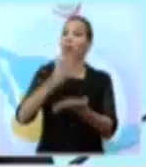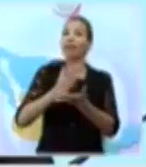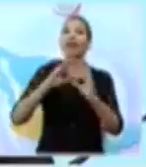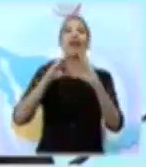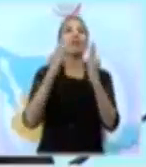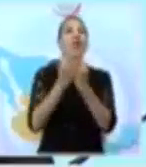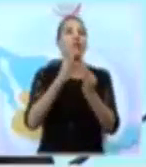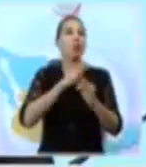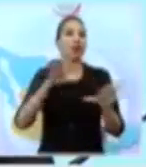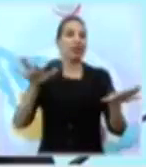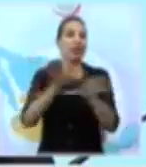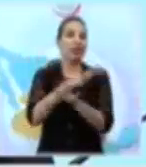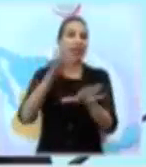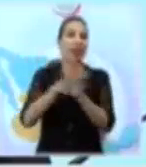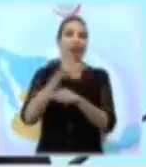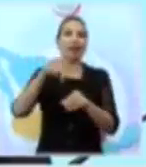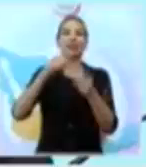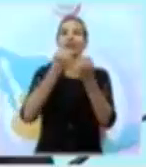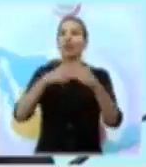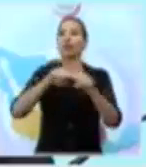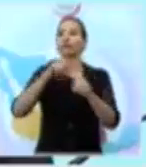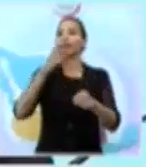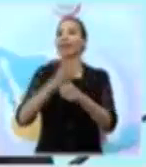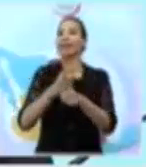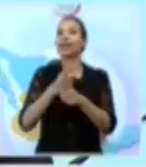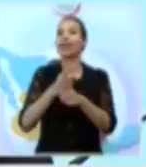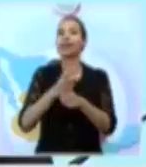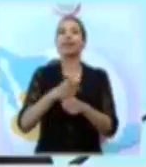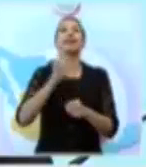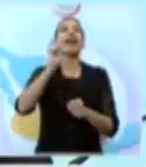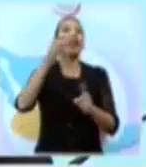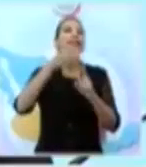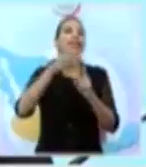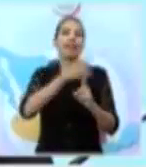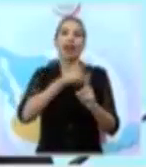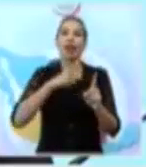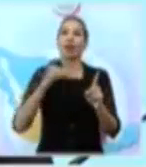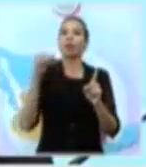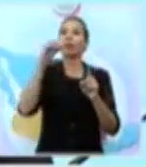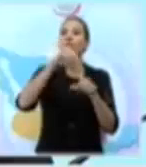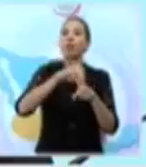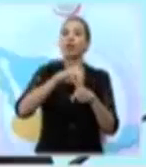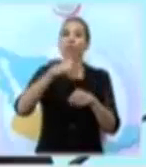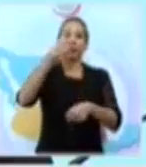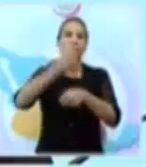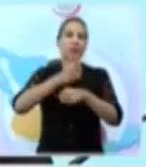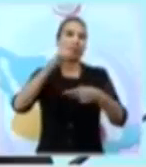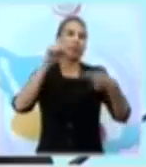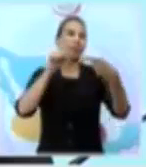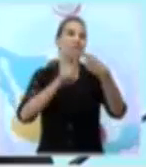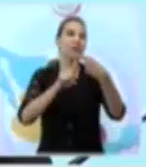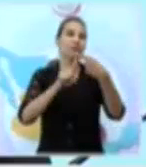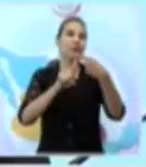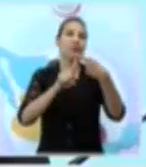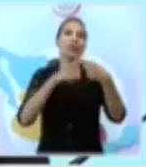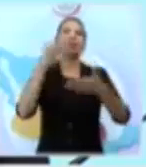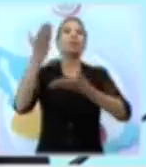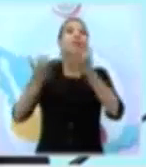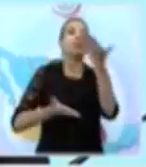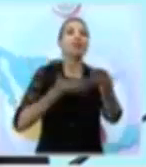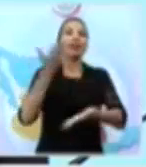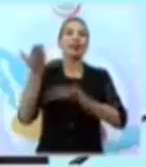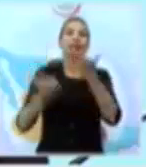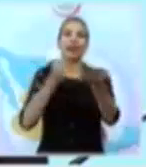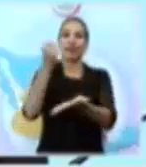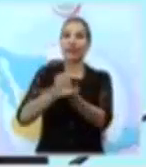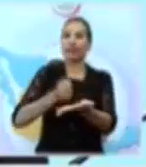de reconstruir el tejido social consiste en colocar en primer lugar las demandas